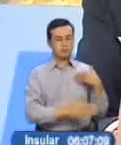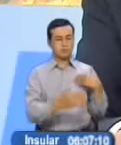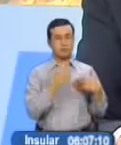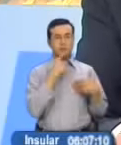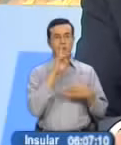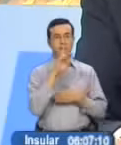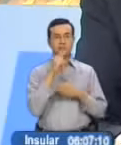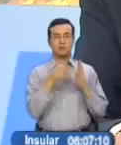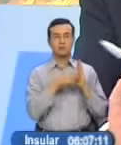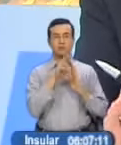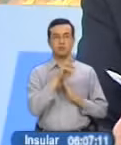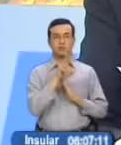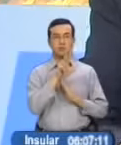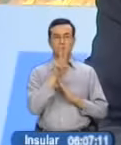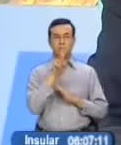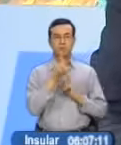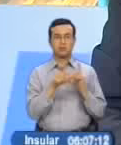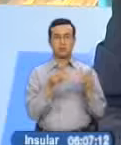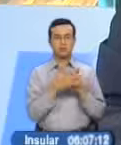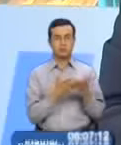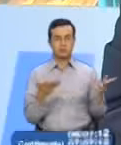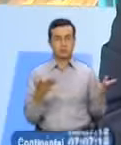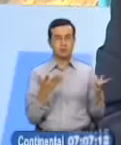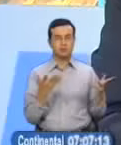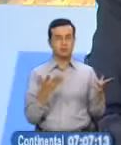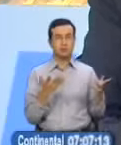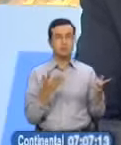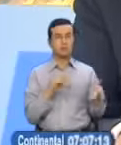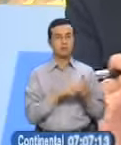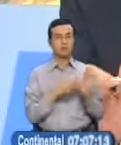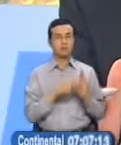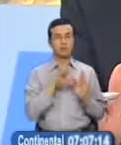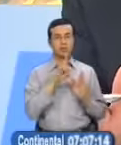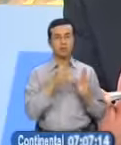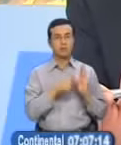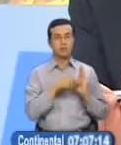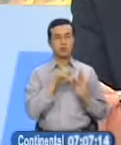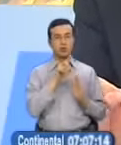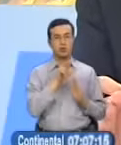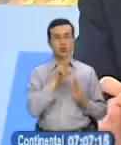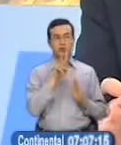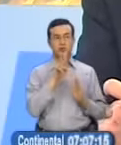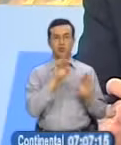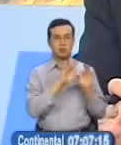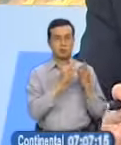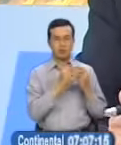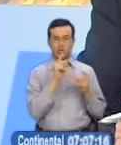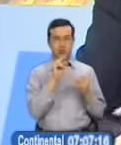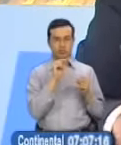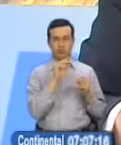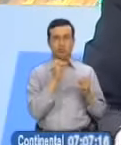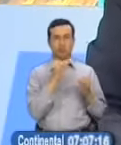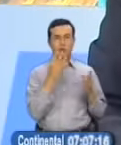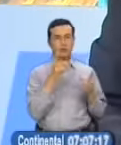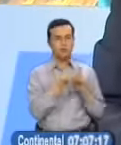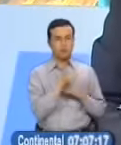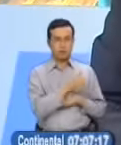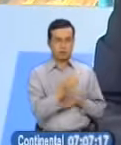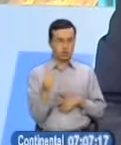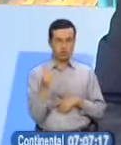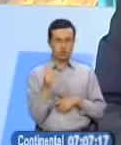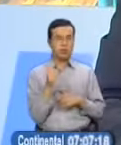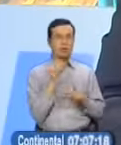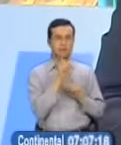los 8.632 personas, que no necesariamente son 8.632 familias, no, estamos son hablando de personas